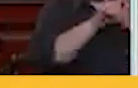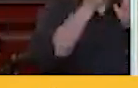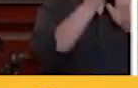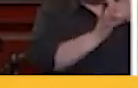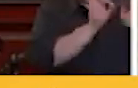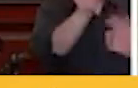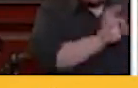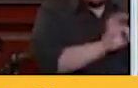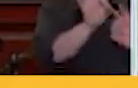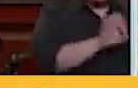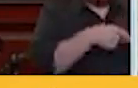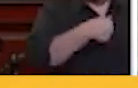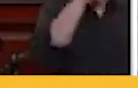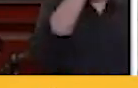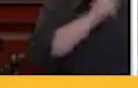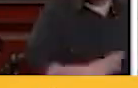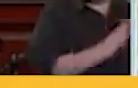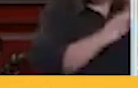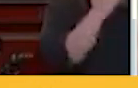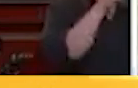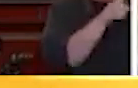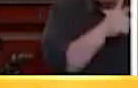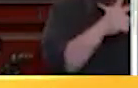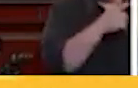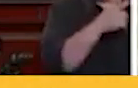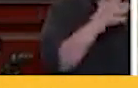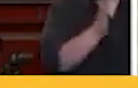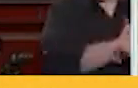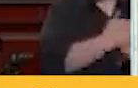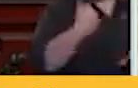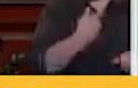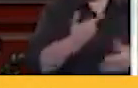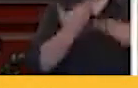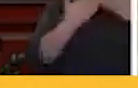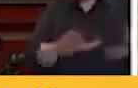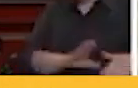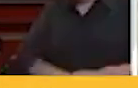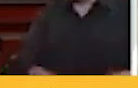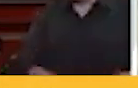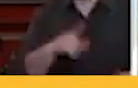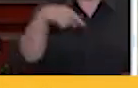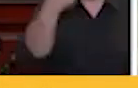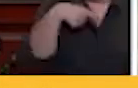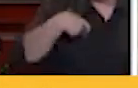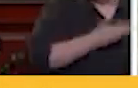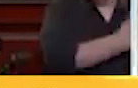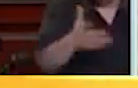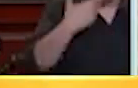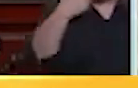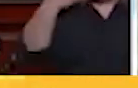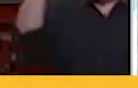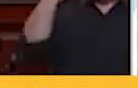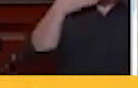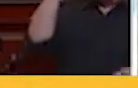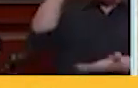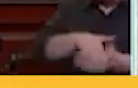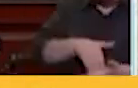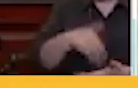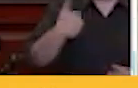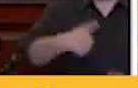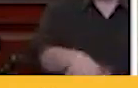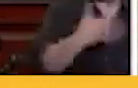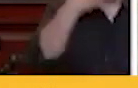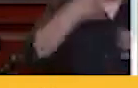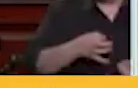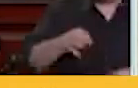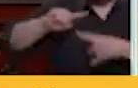el año pasado perdimos muchos recursos. Y entendimos también en muchas oportunidades que nos tenemos que arreglar con nuestros recursos,